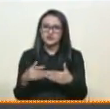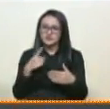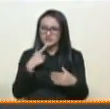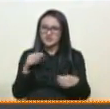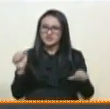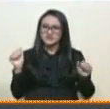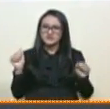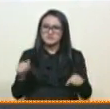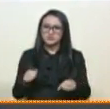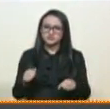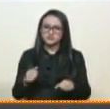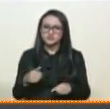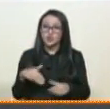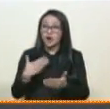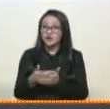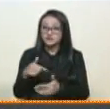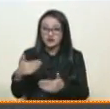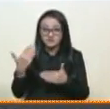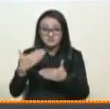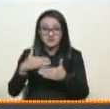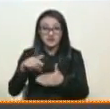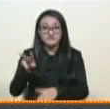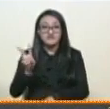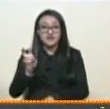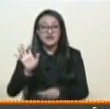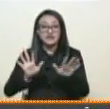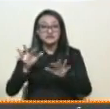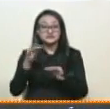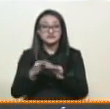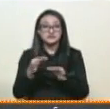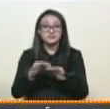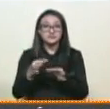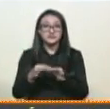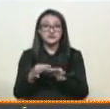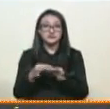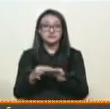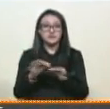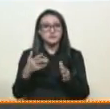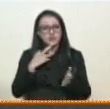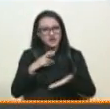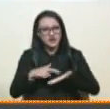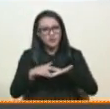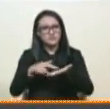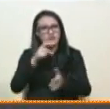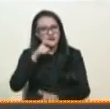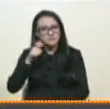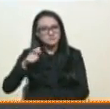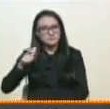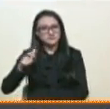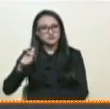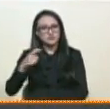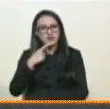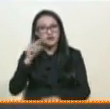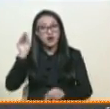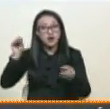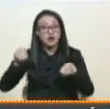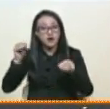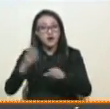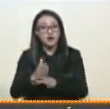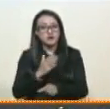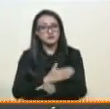disposición hasta este viernes 15 de septiembre. ¿Qué le puede recomendar a las personas, bueno, que han sido ya notificadas